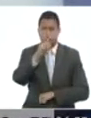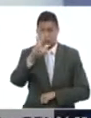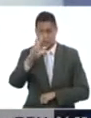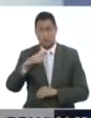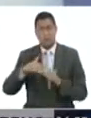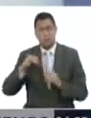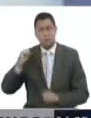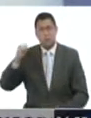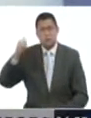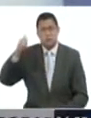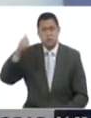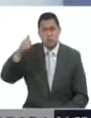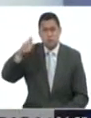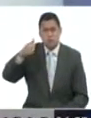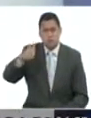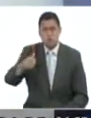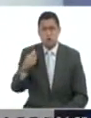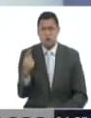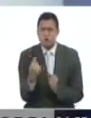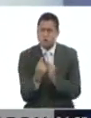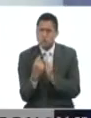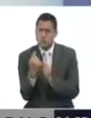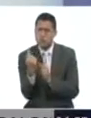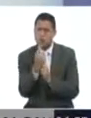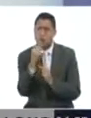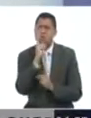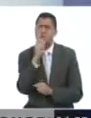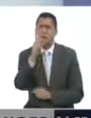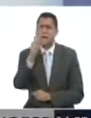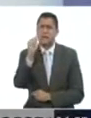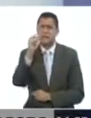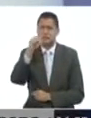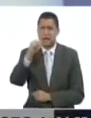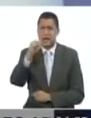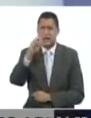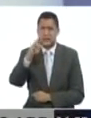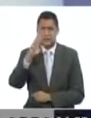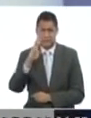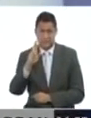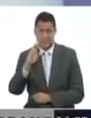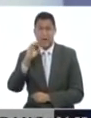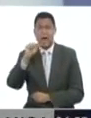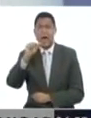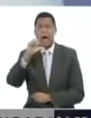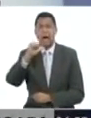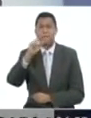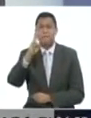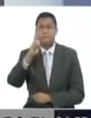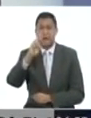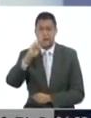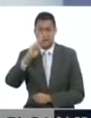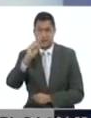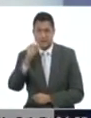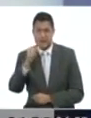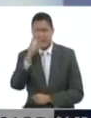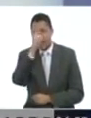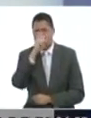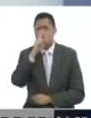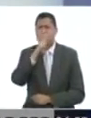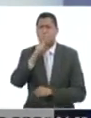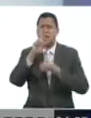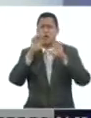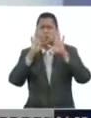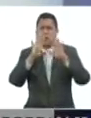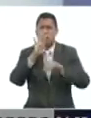el tiempo y después se fue aislando desde que Kangner, desde que Asperger, ellos hicieron sus investigaciones en el 44-43, fechas